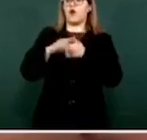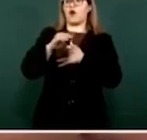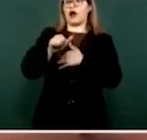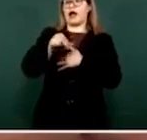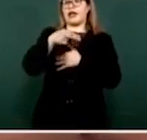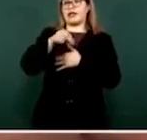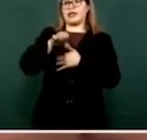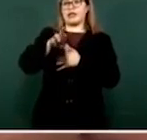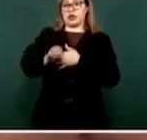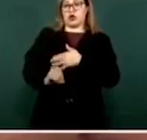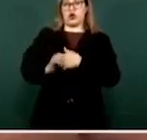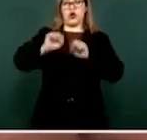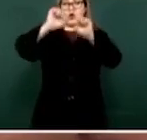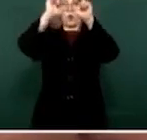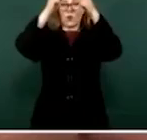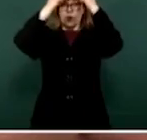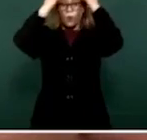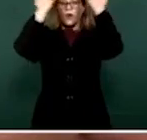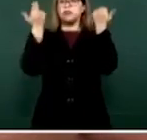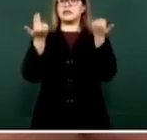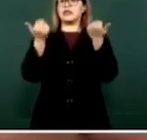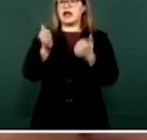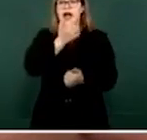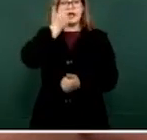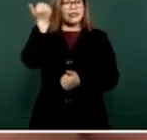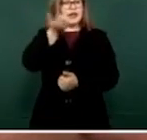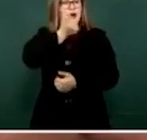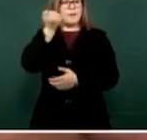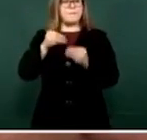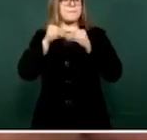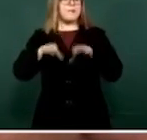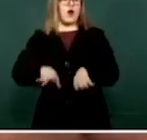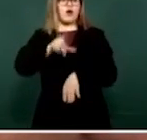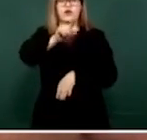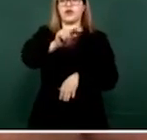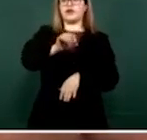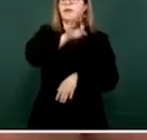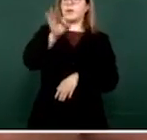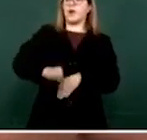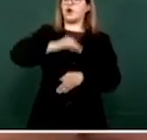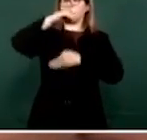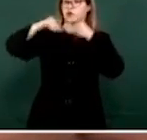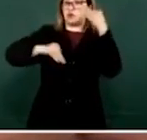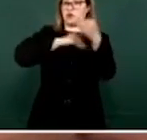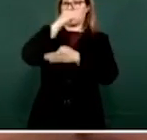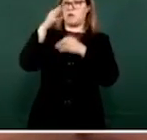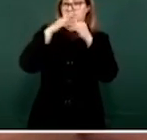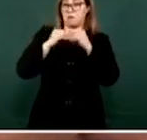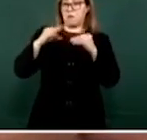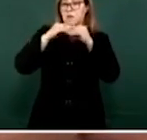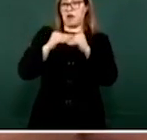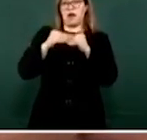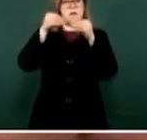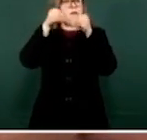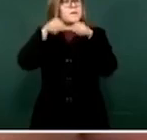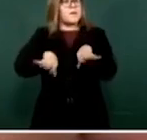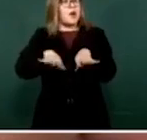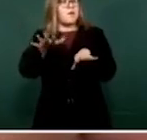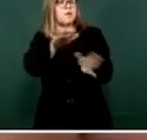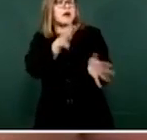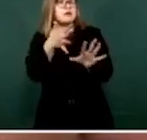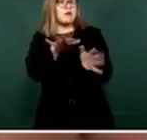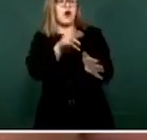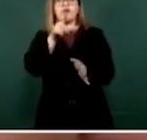en lo que respecta a la Huasteca, el sector cañero perdió más del 70% de su producción. Los cítricos perdieron un promedio de